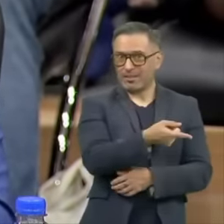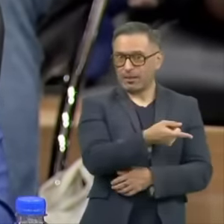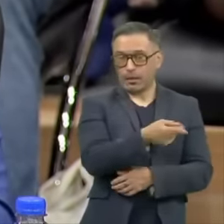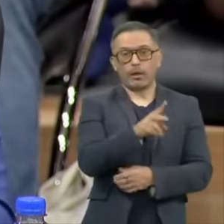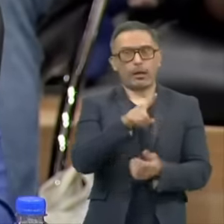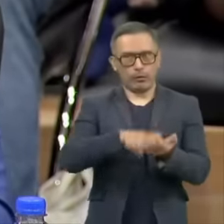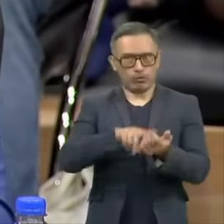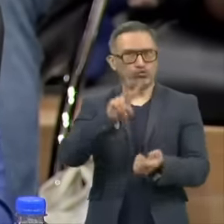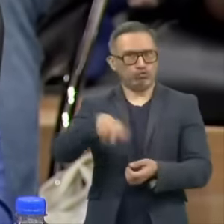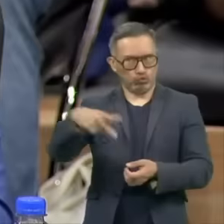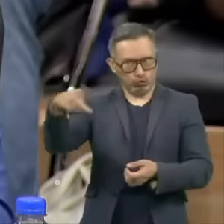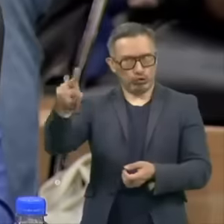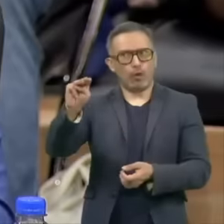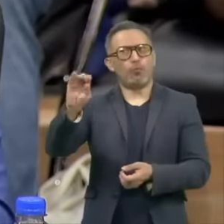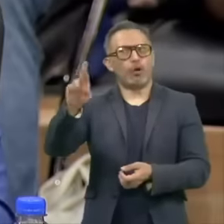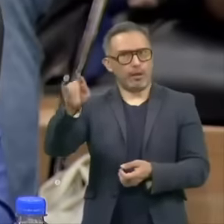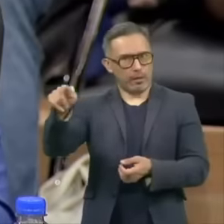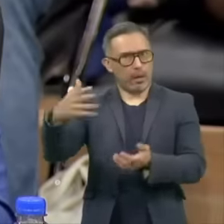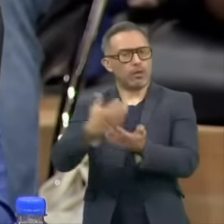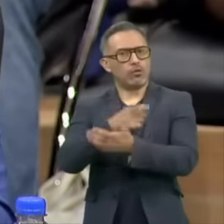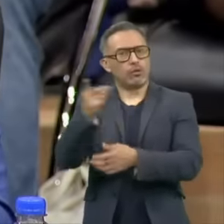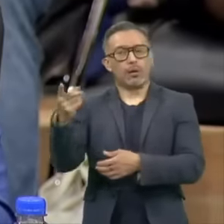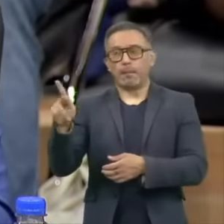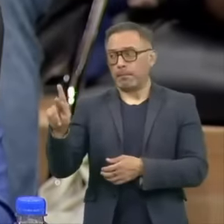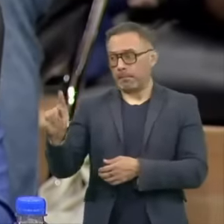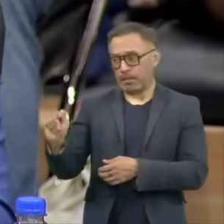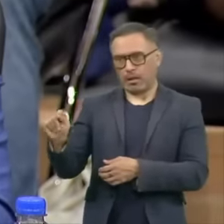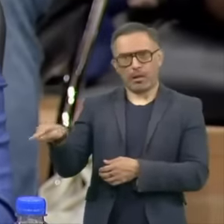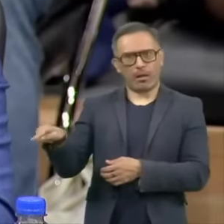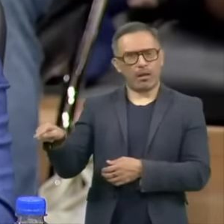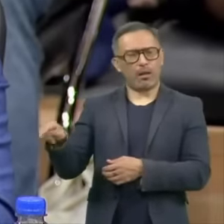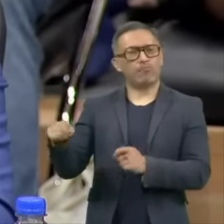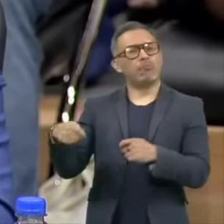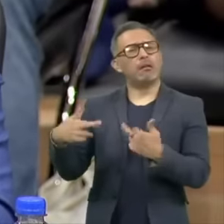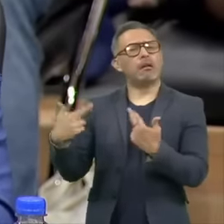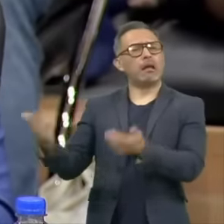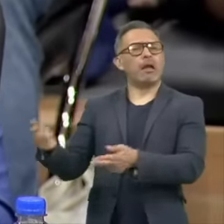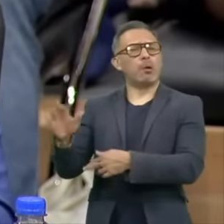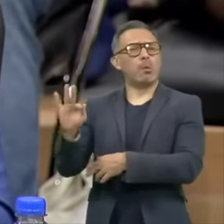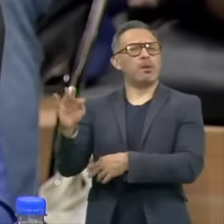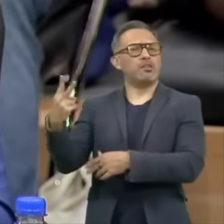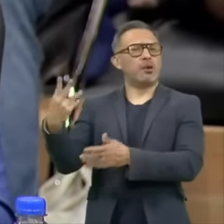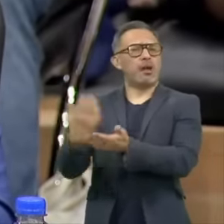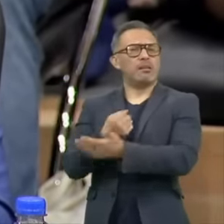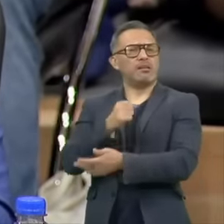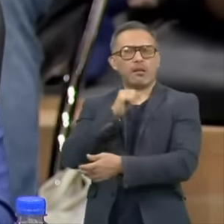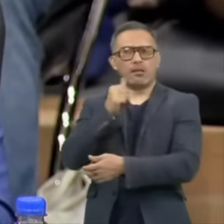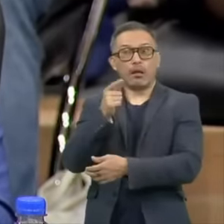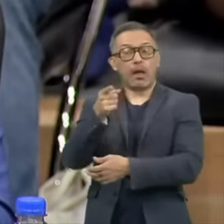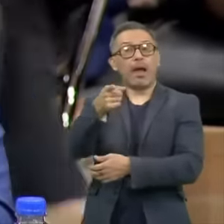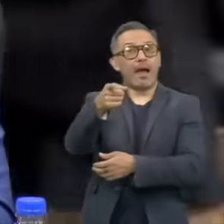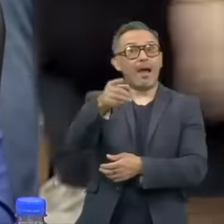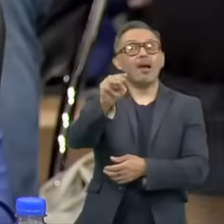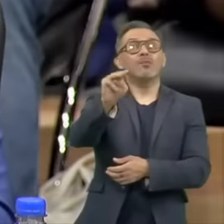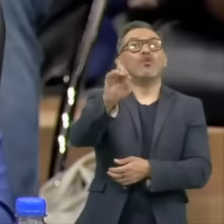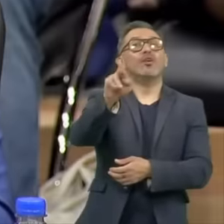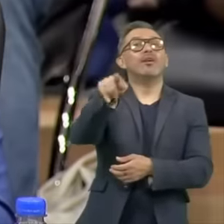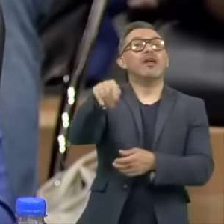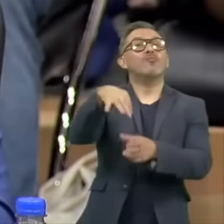Morena, y le dan al PT 42, que tampoco los ganó, los ganaron con votos de Morena en las